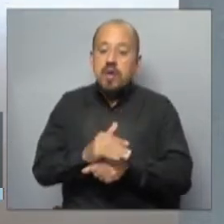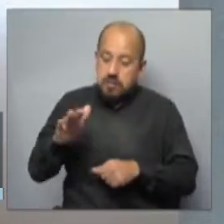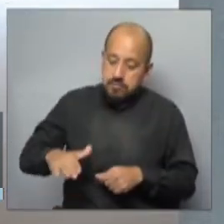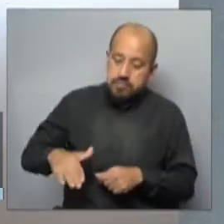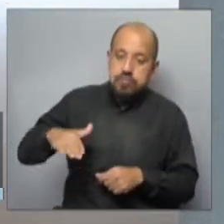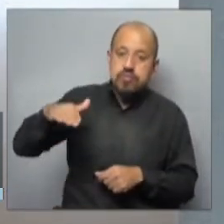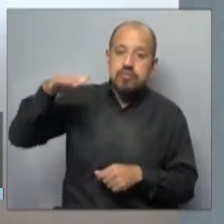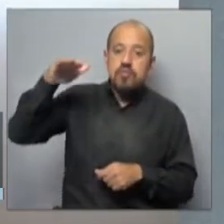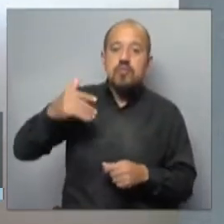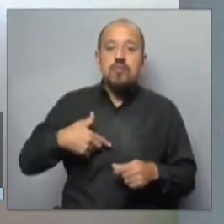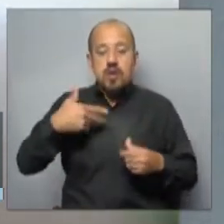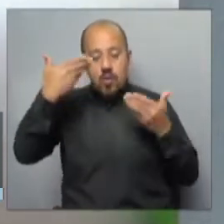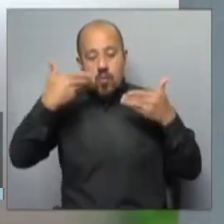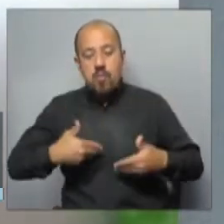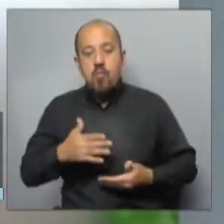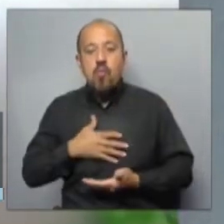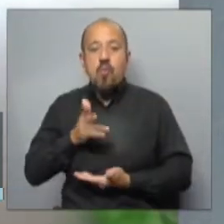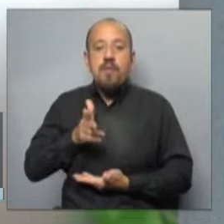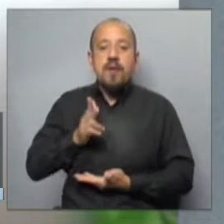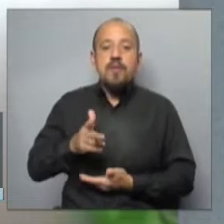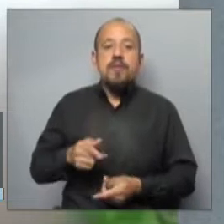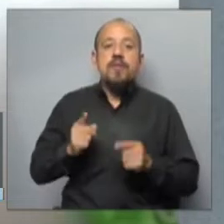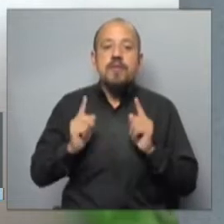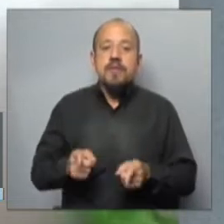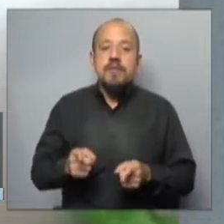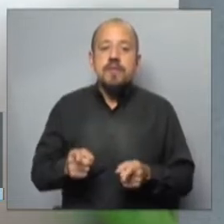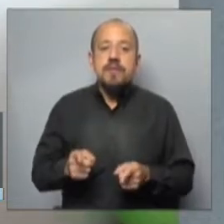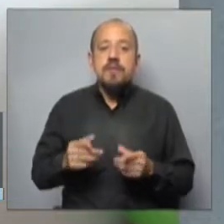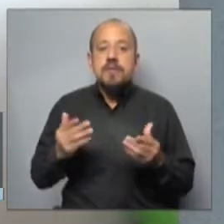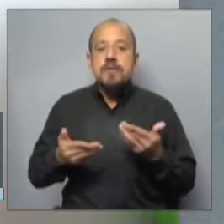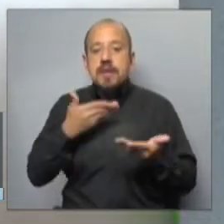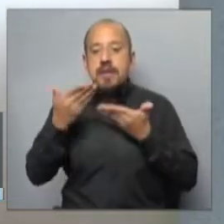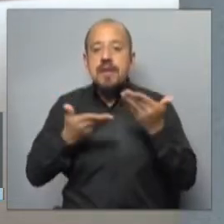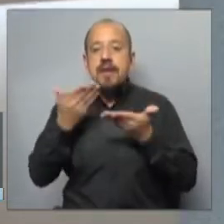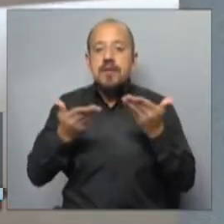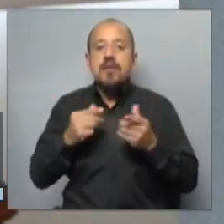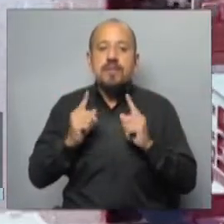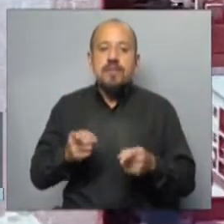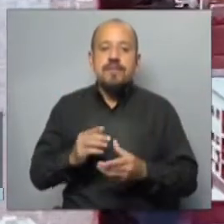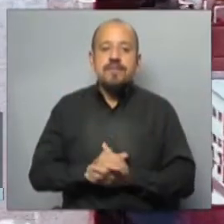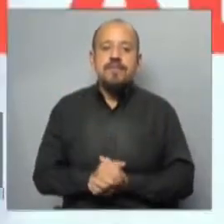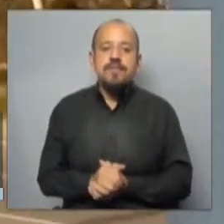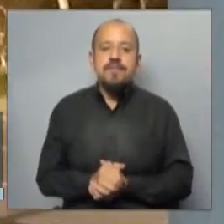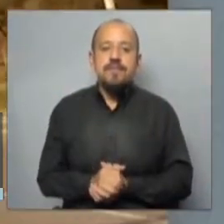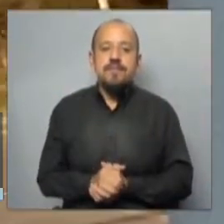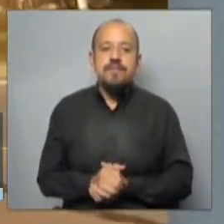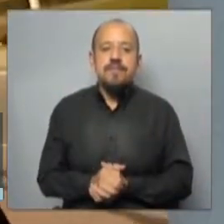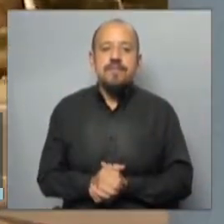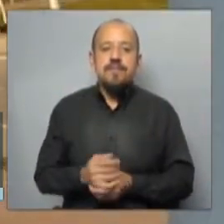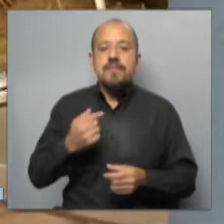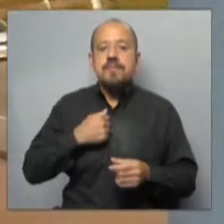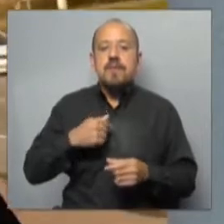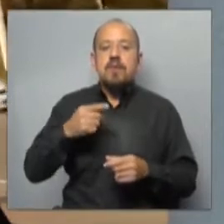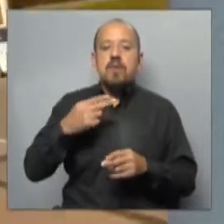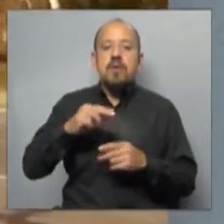tome el cuerpo canta y también cuando bastante bien sea alejandro yo te